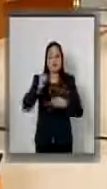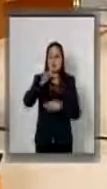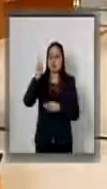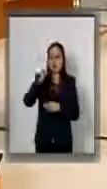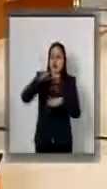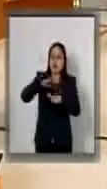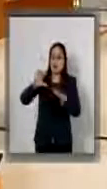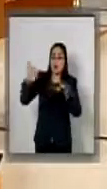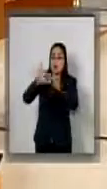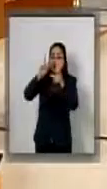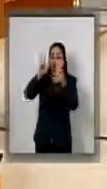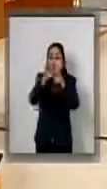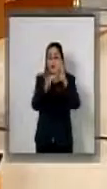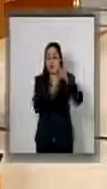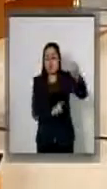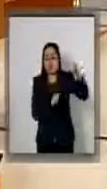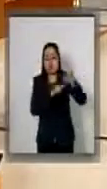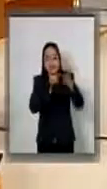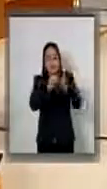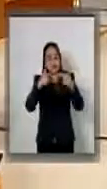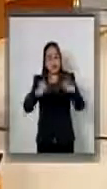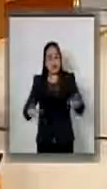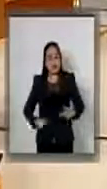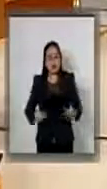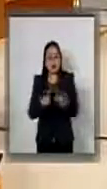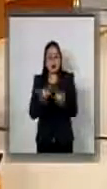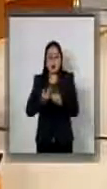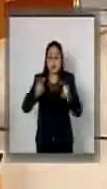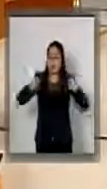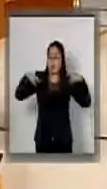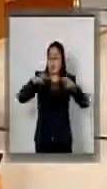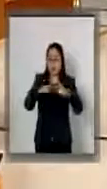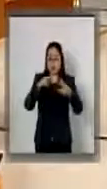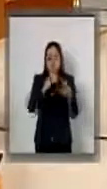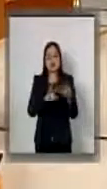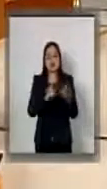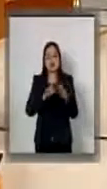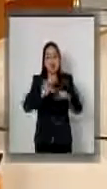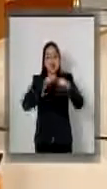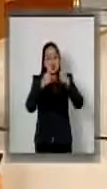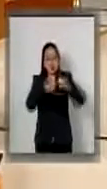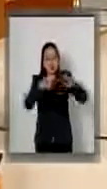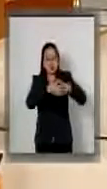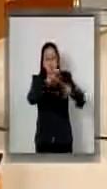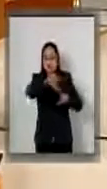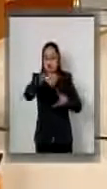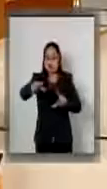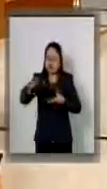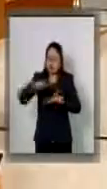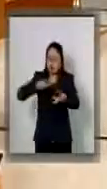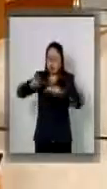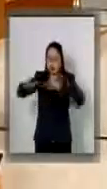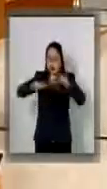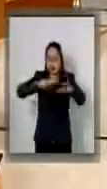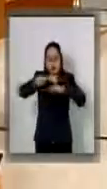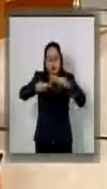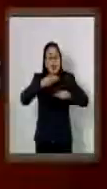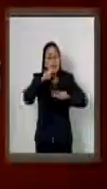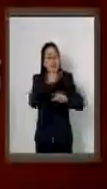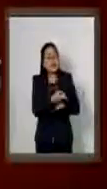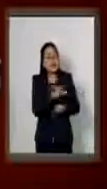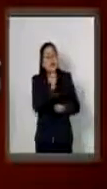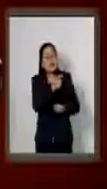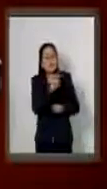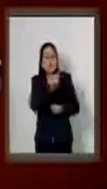derecho constitucional y derechos humanos, académicos y organizaciones de la sociedad civil pronunciándose en